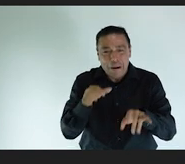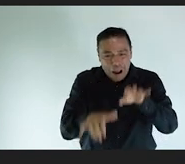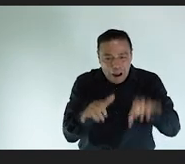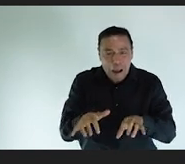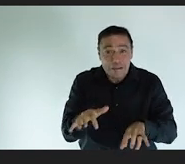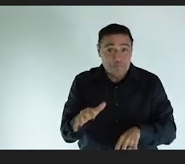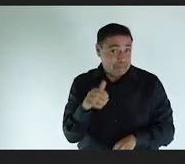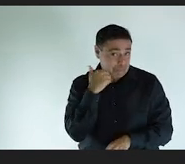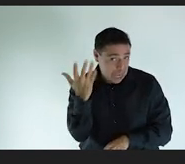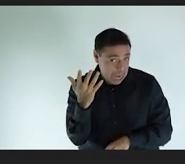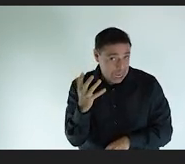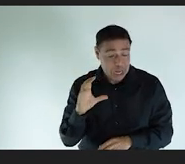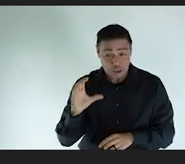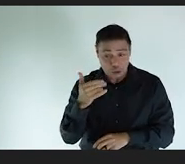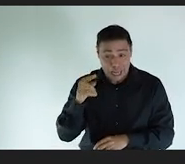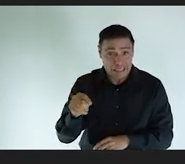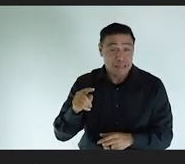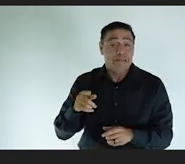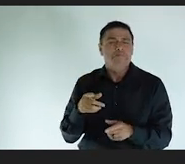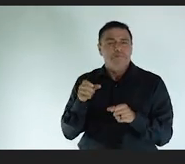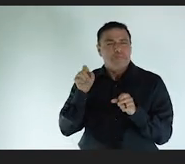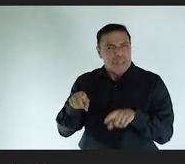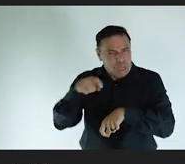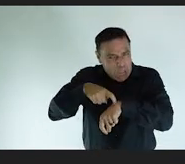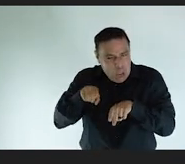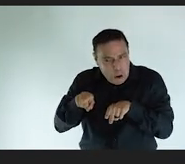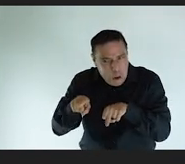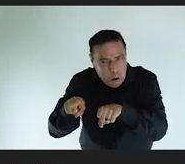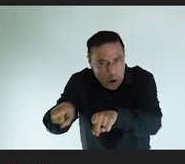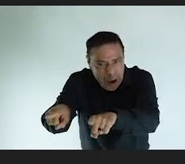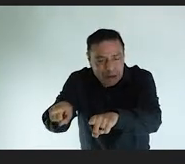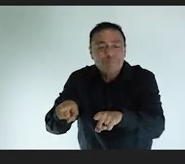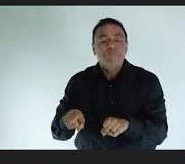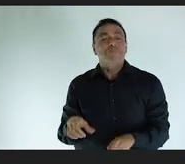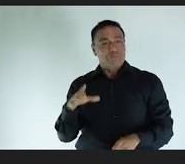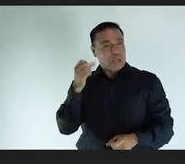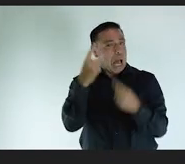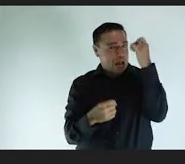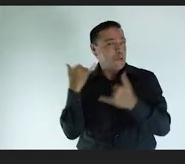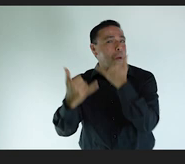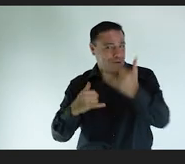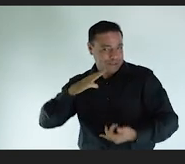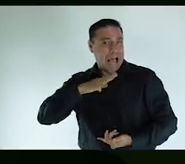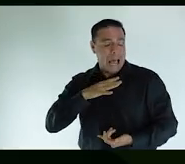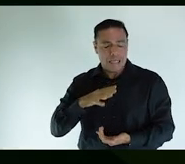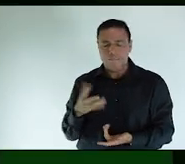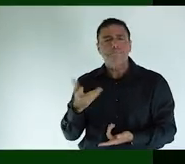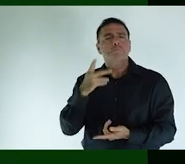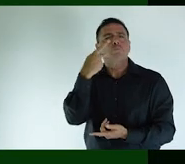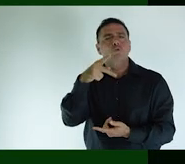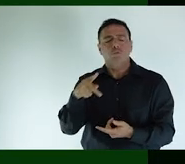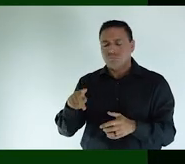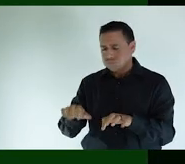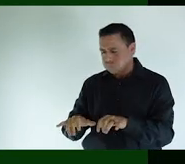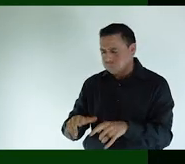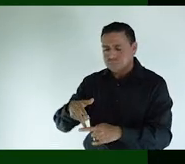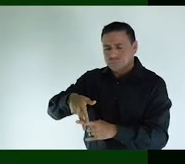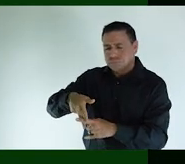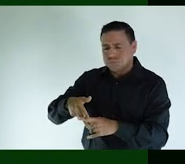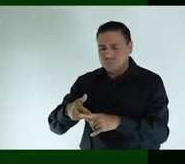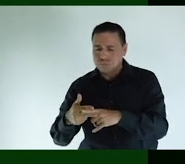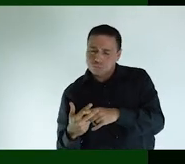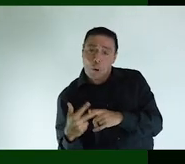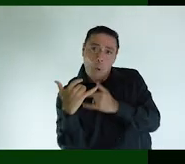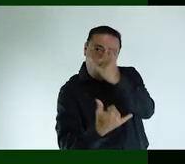Si prefieres usar el chat dentro del juego, no te preocupes. Algunos títulos también cuentan con esta opción. Simplemente necesitas configurar tu